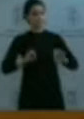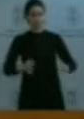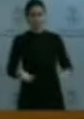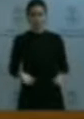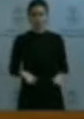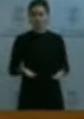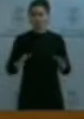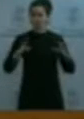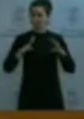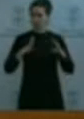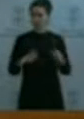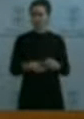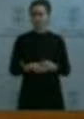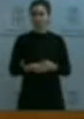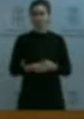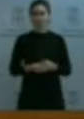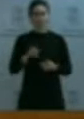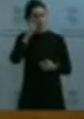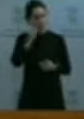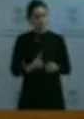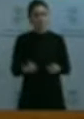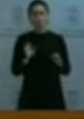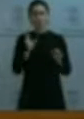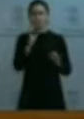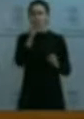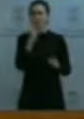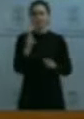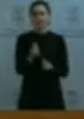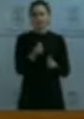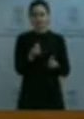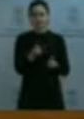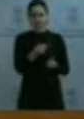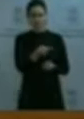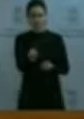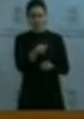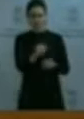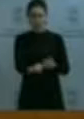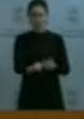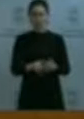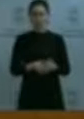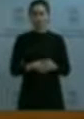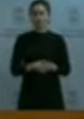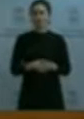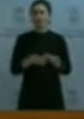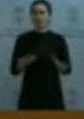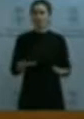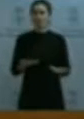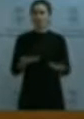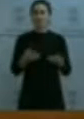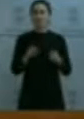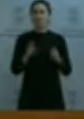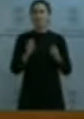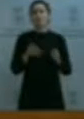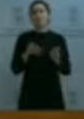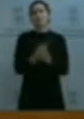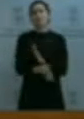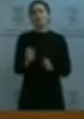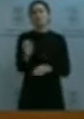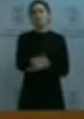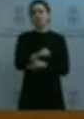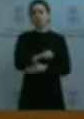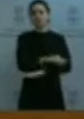Pero esa es la sensación que ellos tenían, desatención, no atención por parte de la Administración. Bien, por eso nosotros pedimos